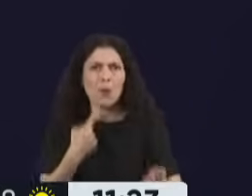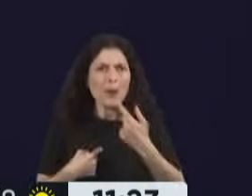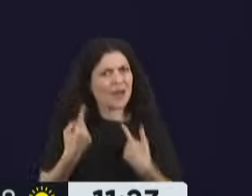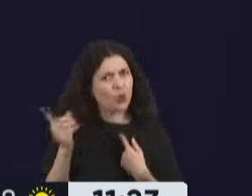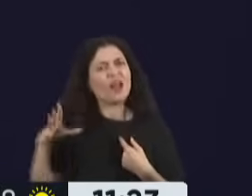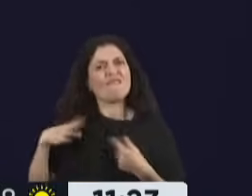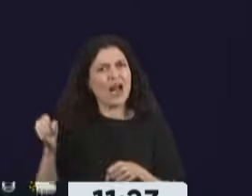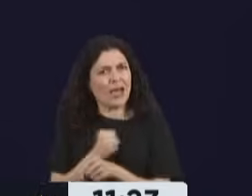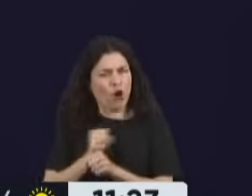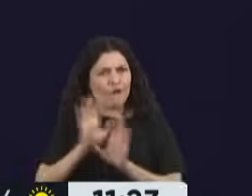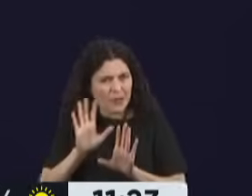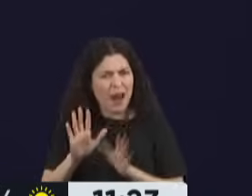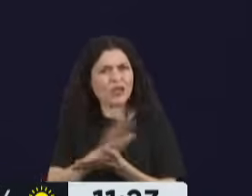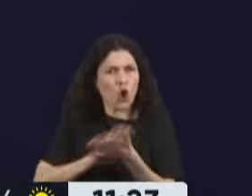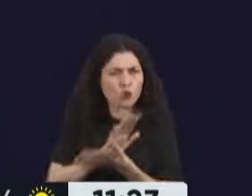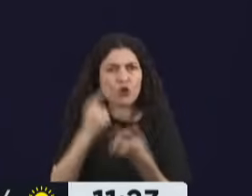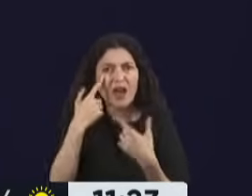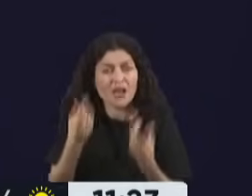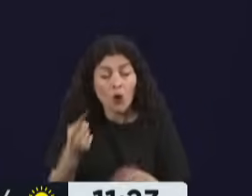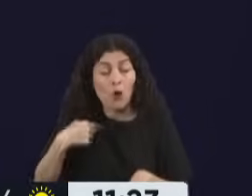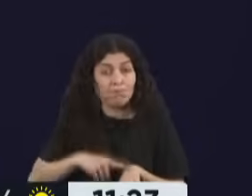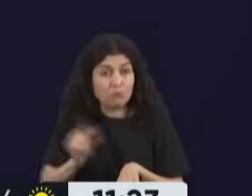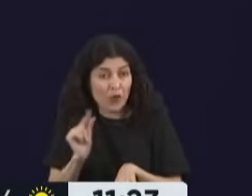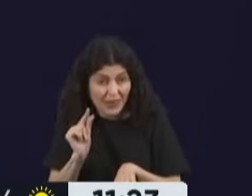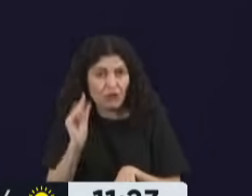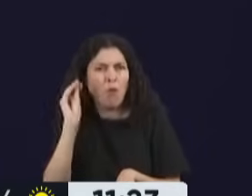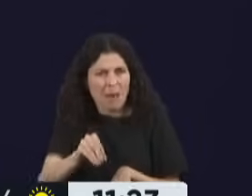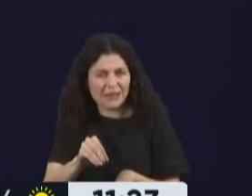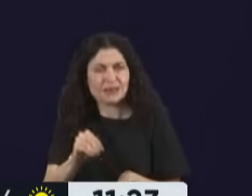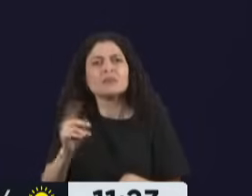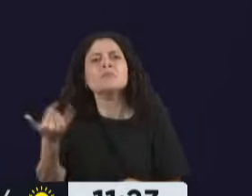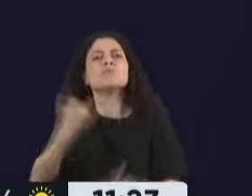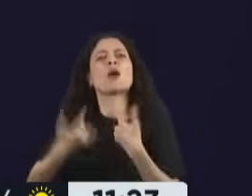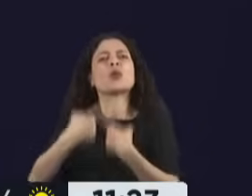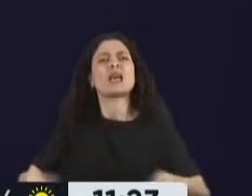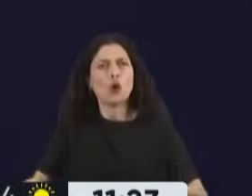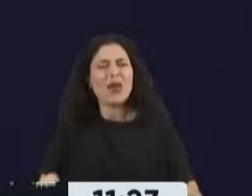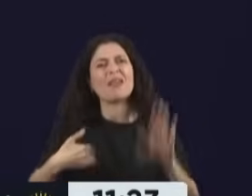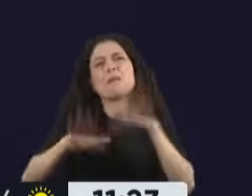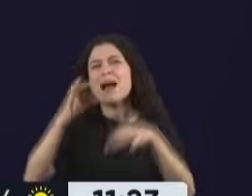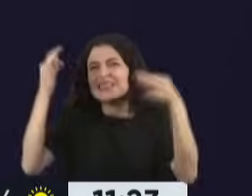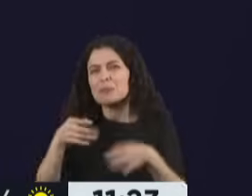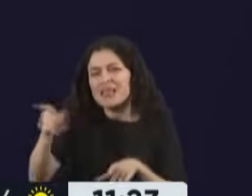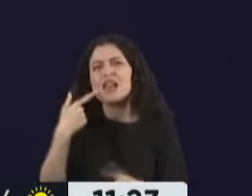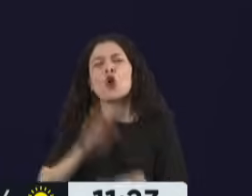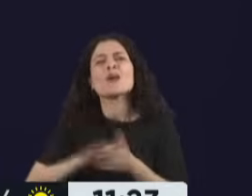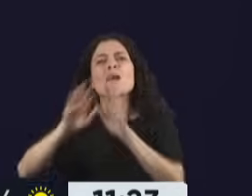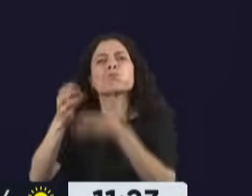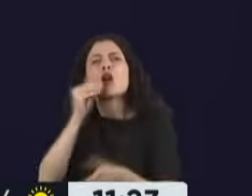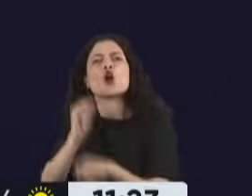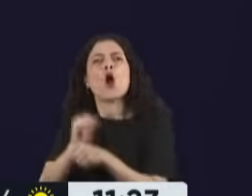Así que después en un rato tendremos alguna novedad, especialmente con el tema del reparto de alimentos,